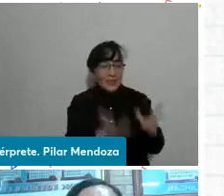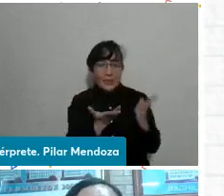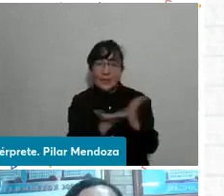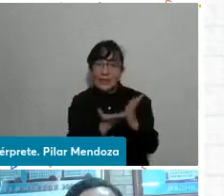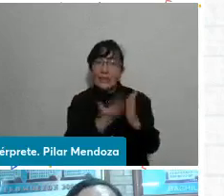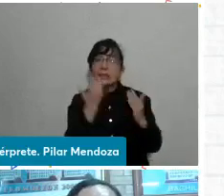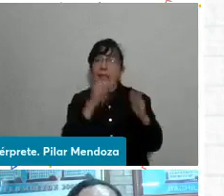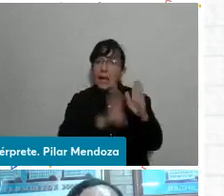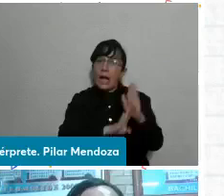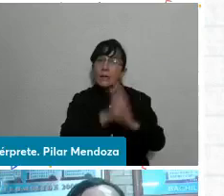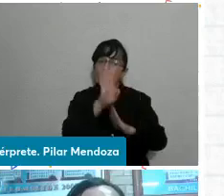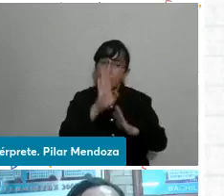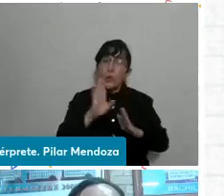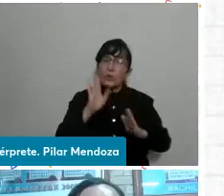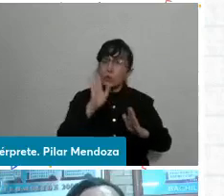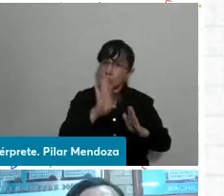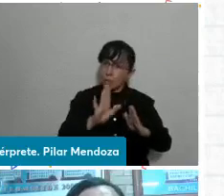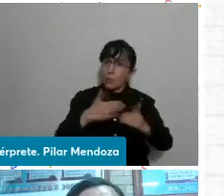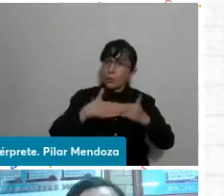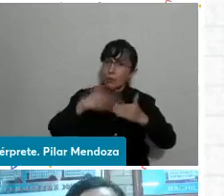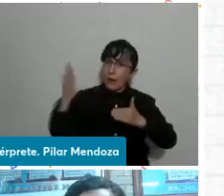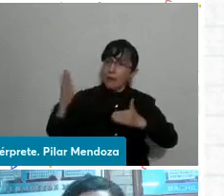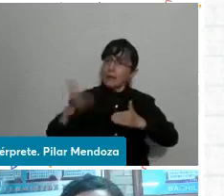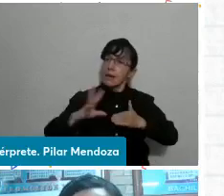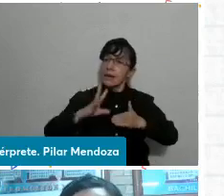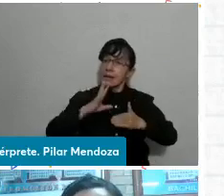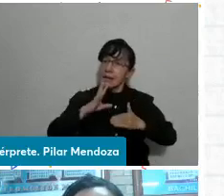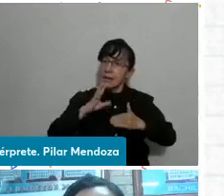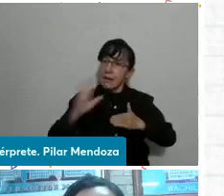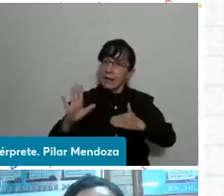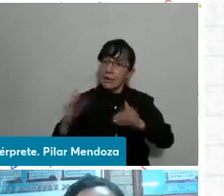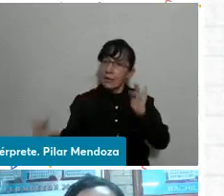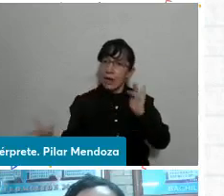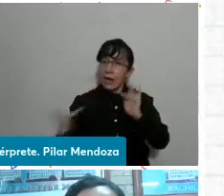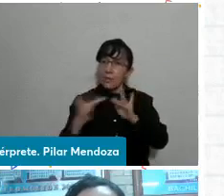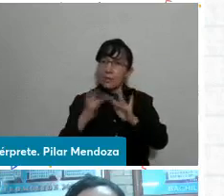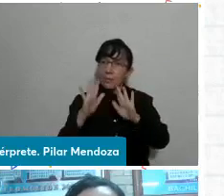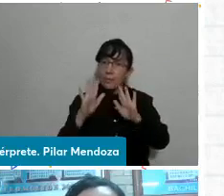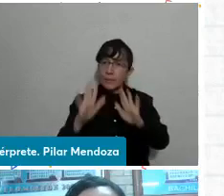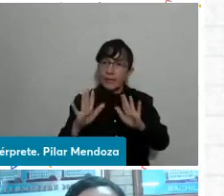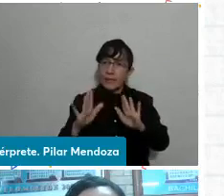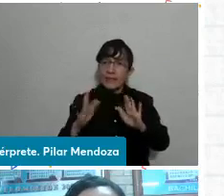un lenguaje más estructurado frente a la programación.